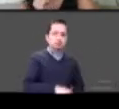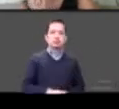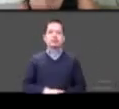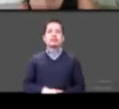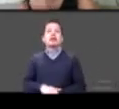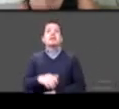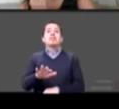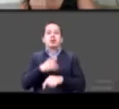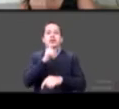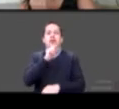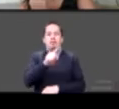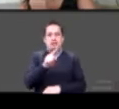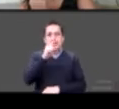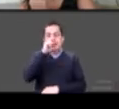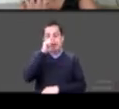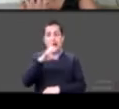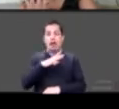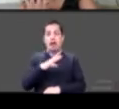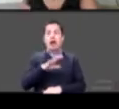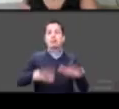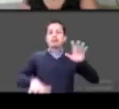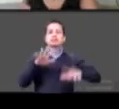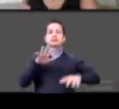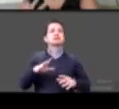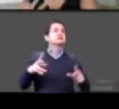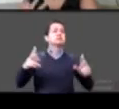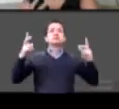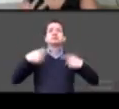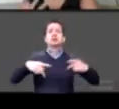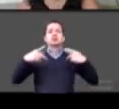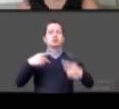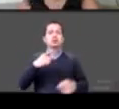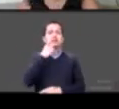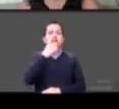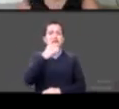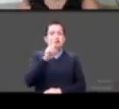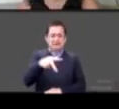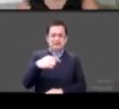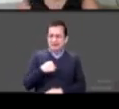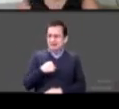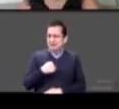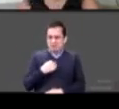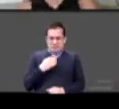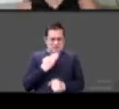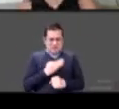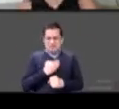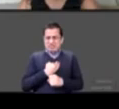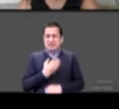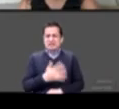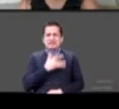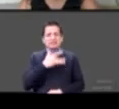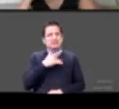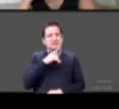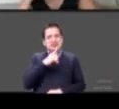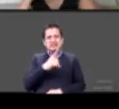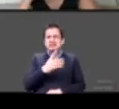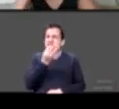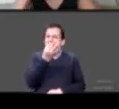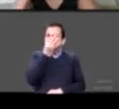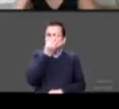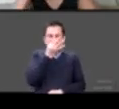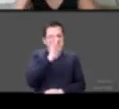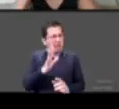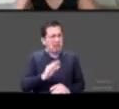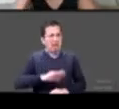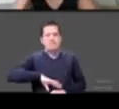hasta conmovedor que hay gente que dice que yo estoy a punto de ser violento o yo ya fui violento como la mamá del